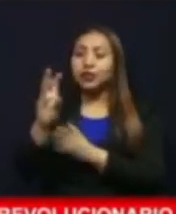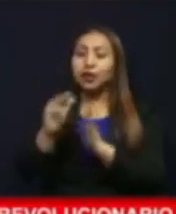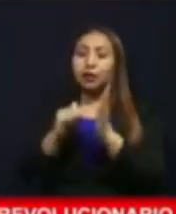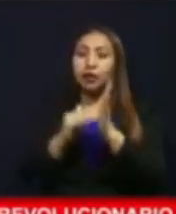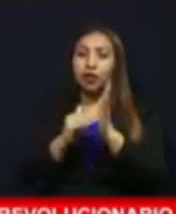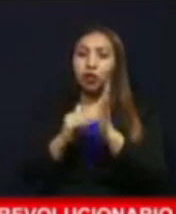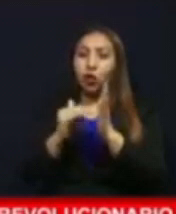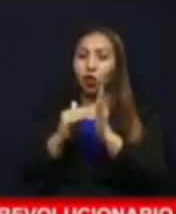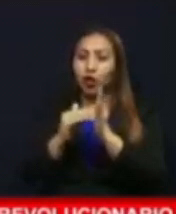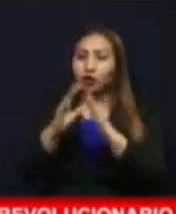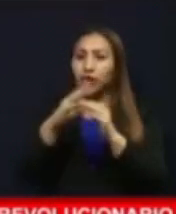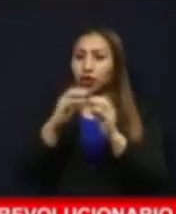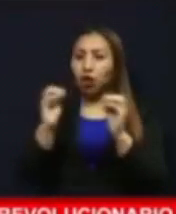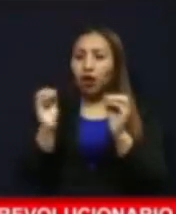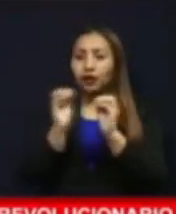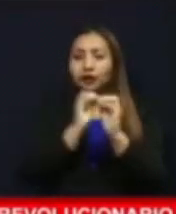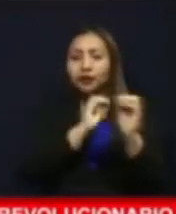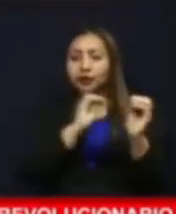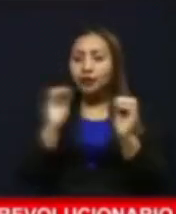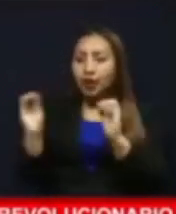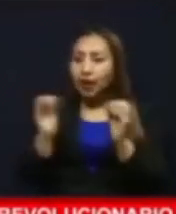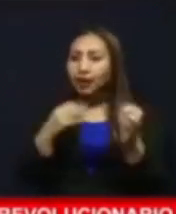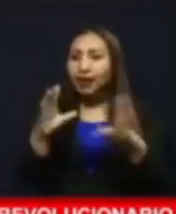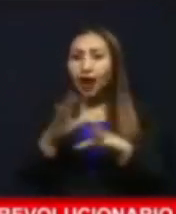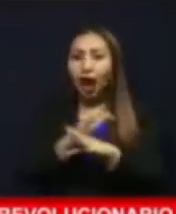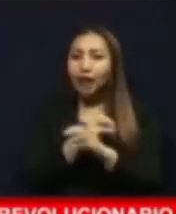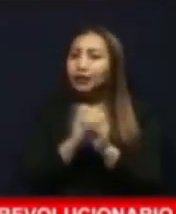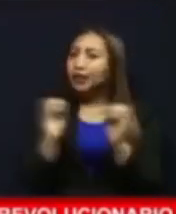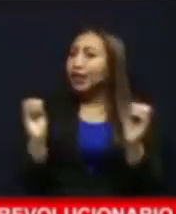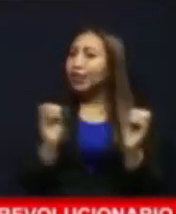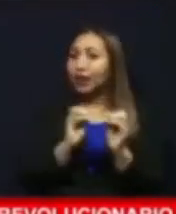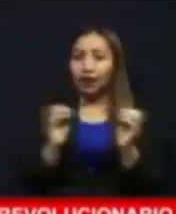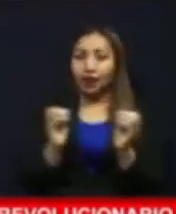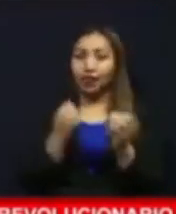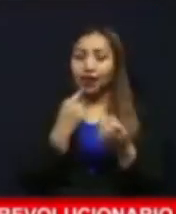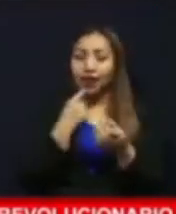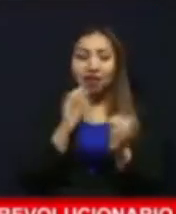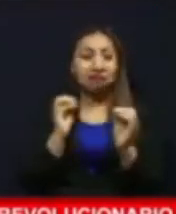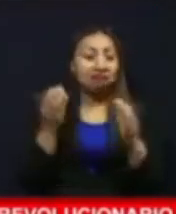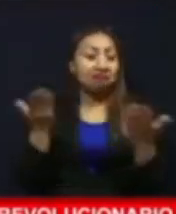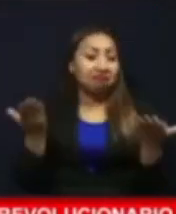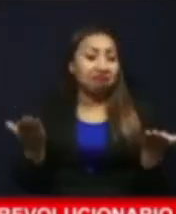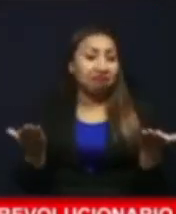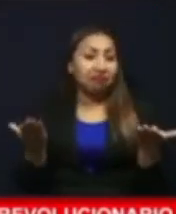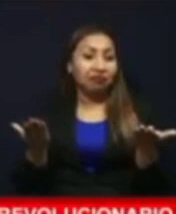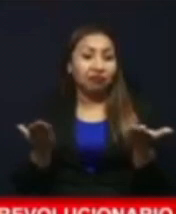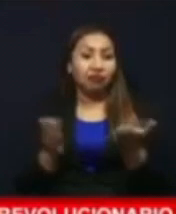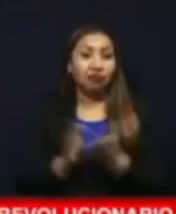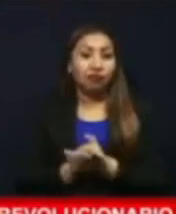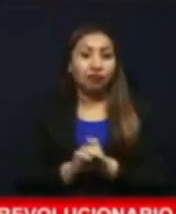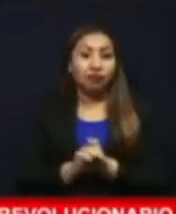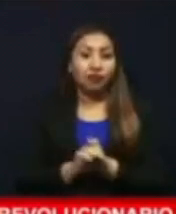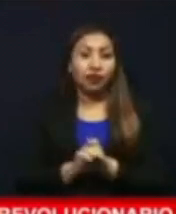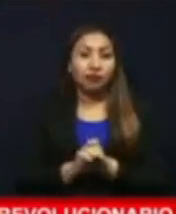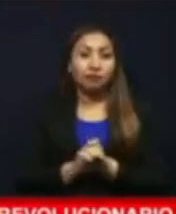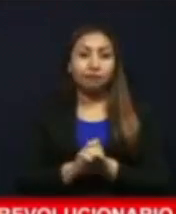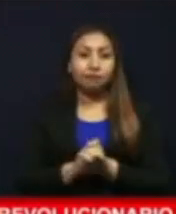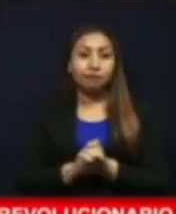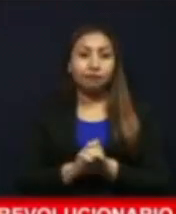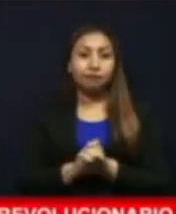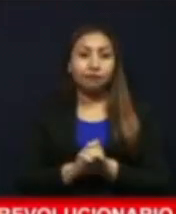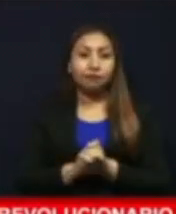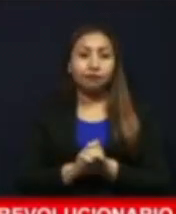dice nada cuando llega en el período pasado le puse la denuncia a quijano por la compra de